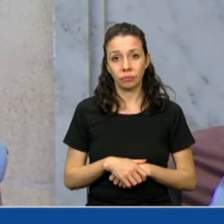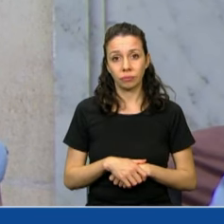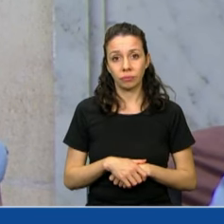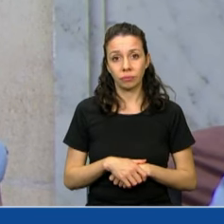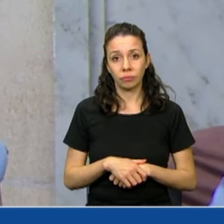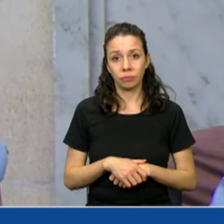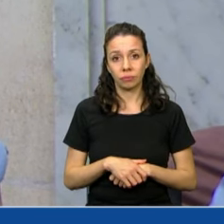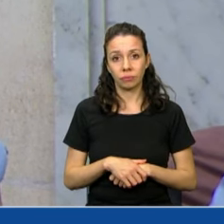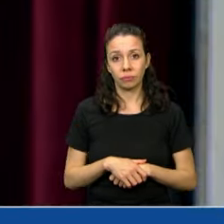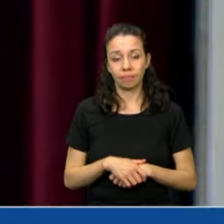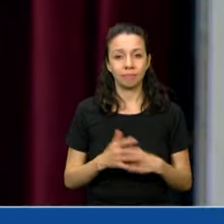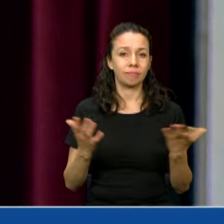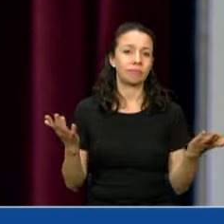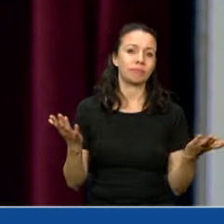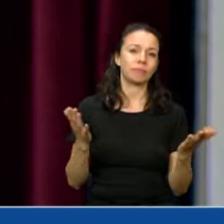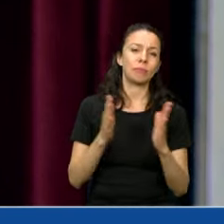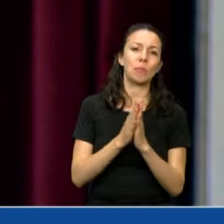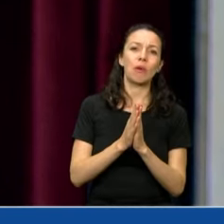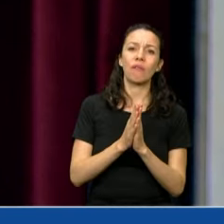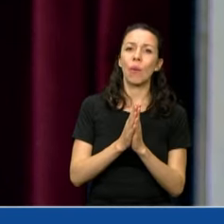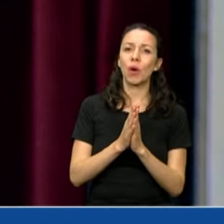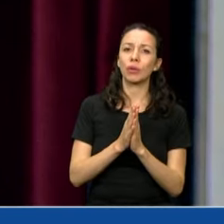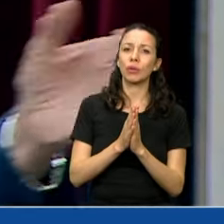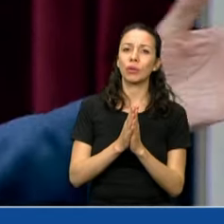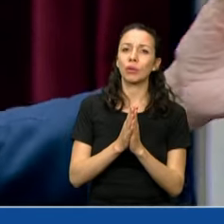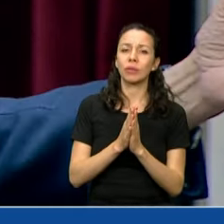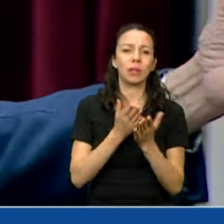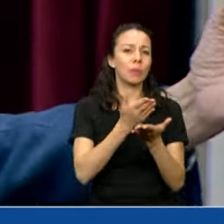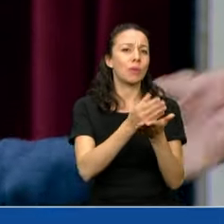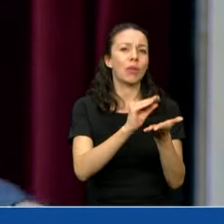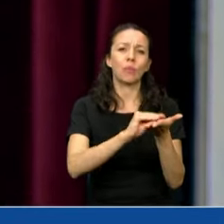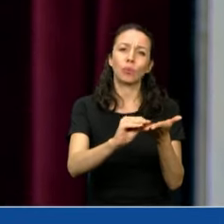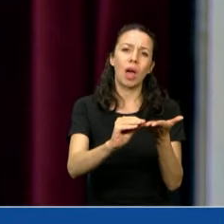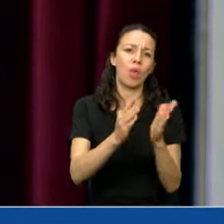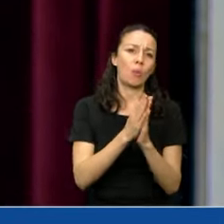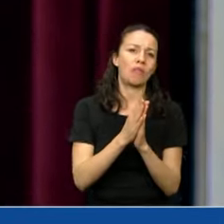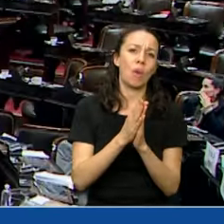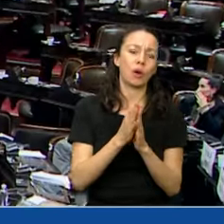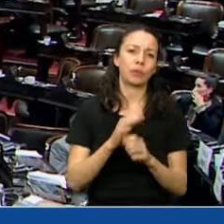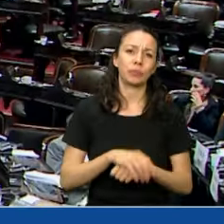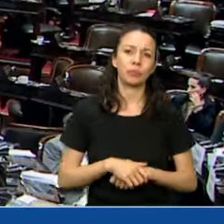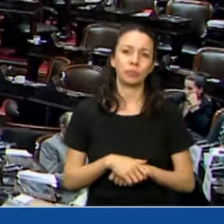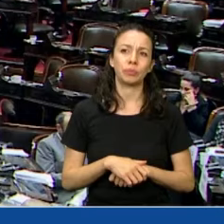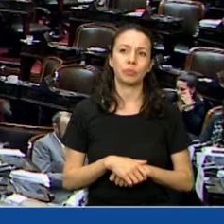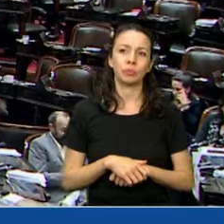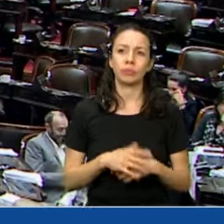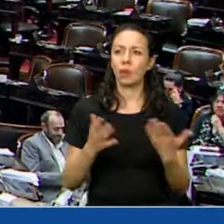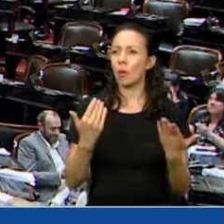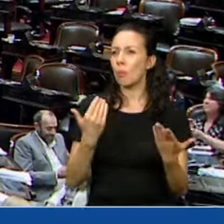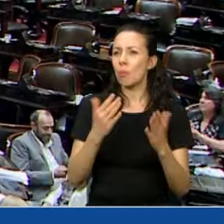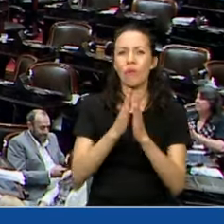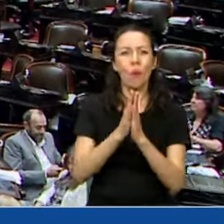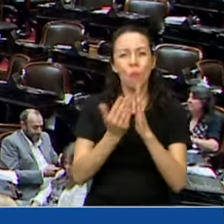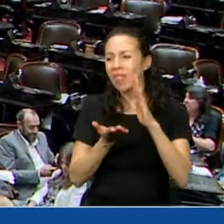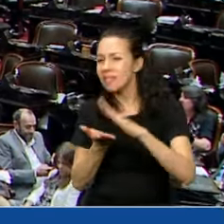manera a ver por favor diputado por favor pueden